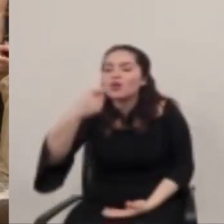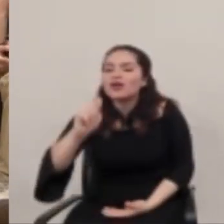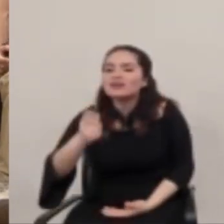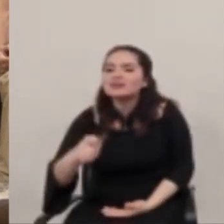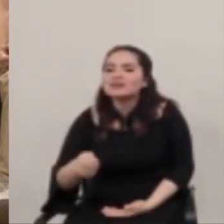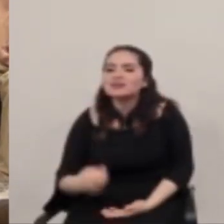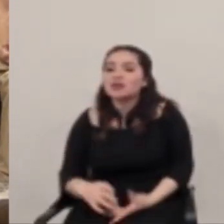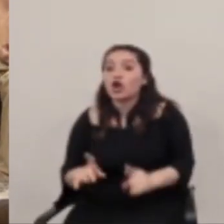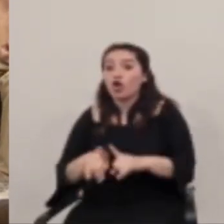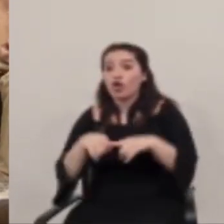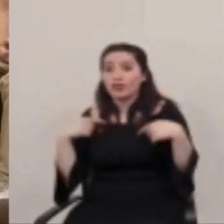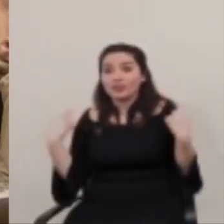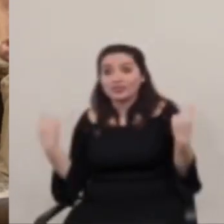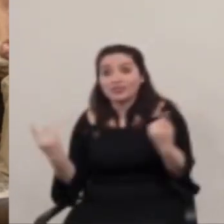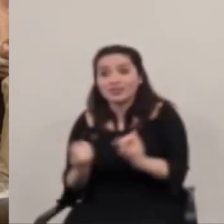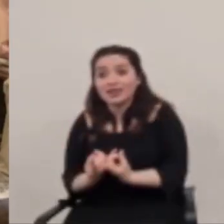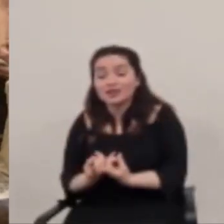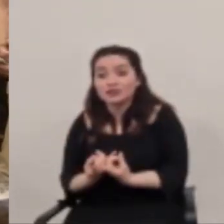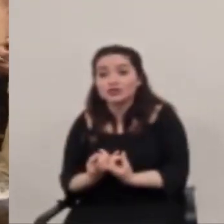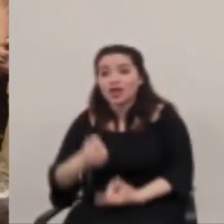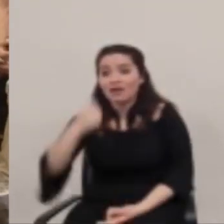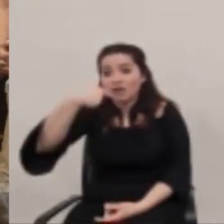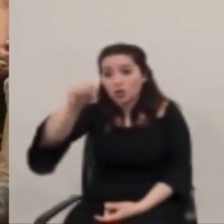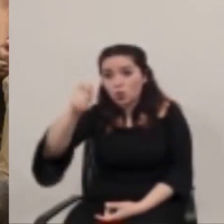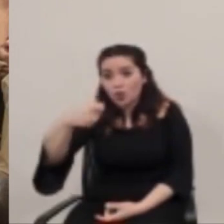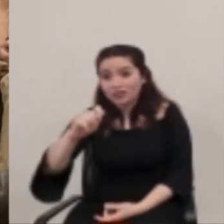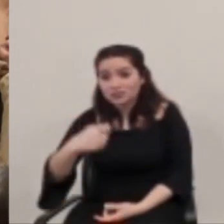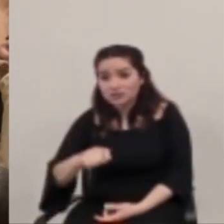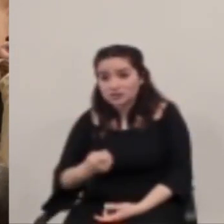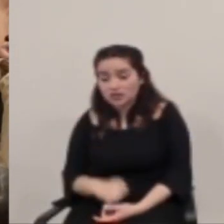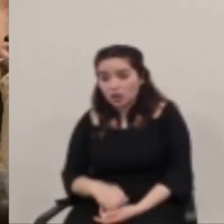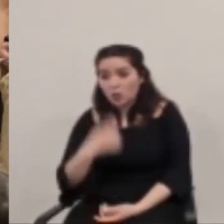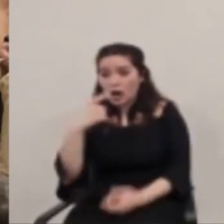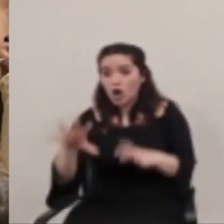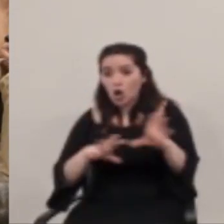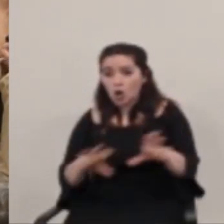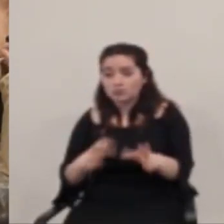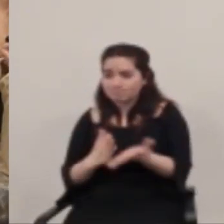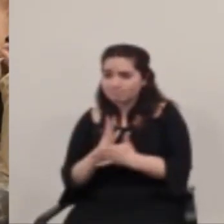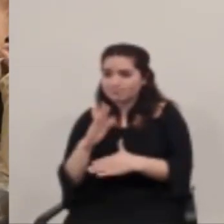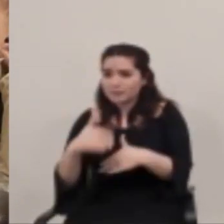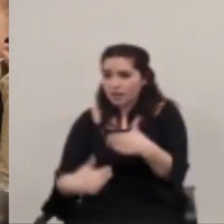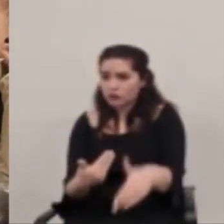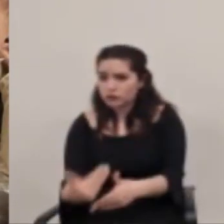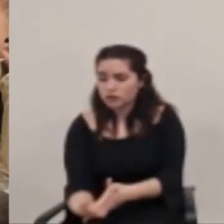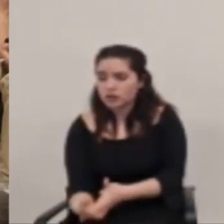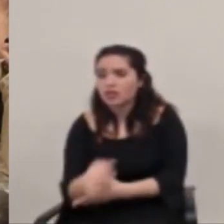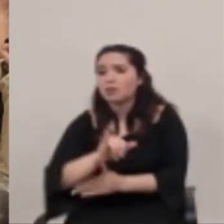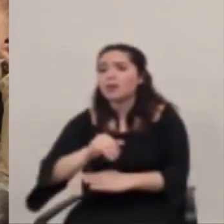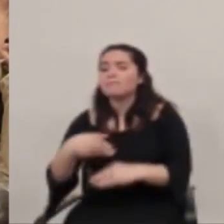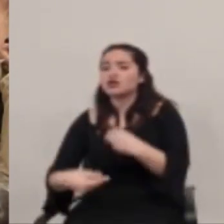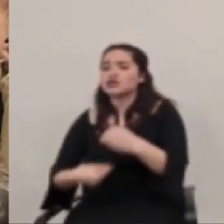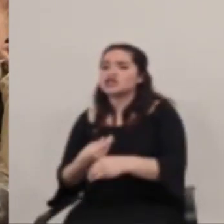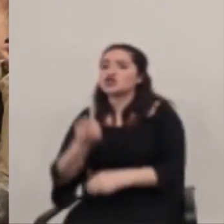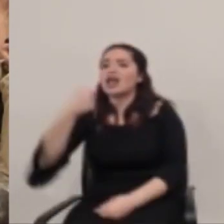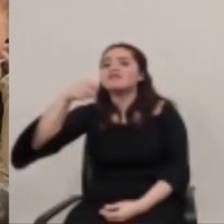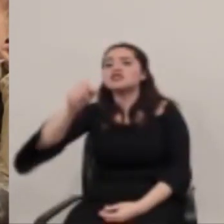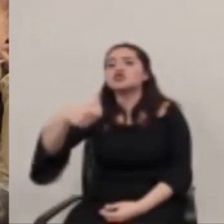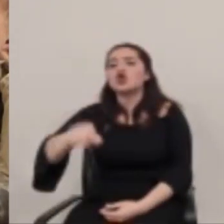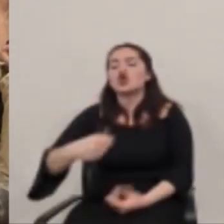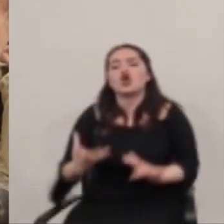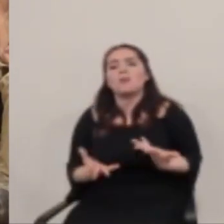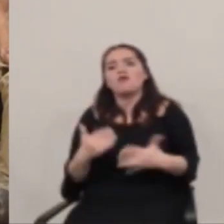qué contexto debiera evaluarse, porque una cosa es lo que se echa a andar y después el proceso también de revisión de cómo